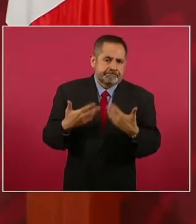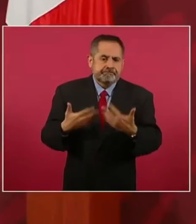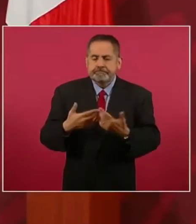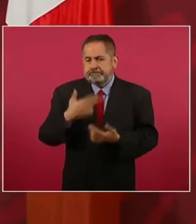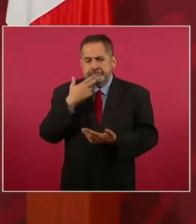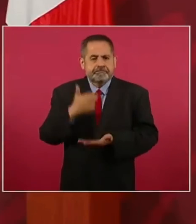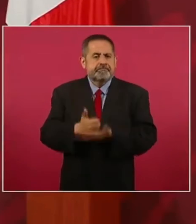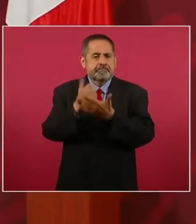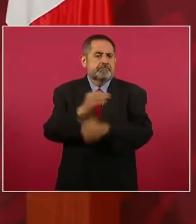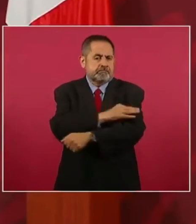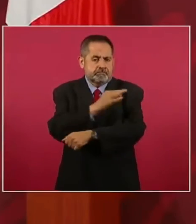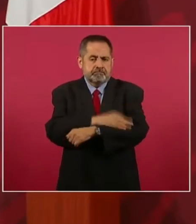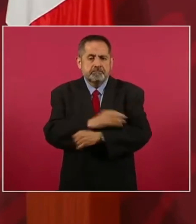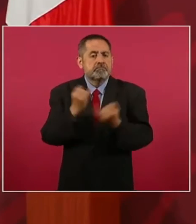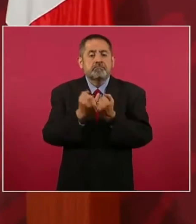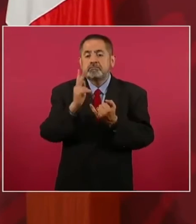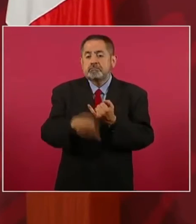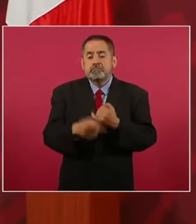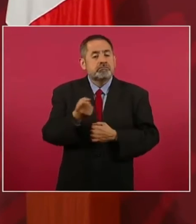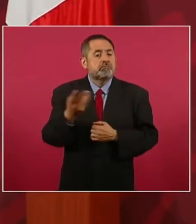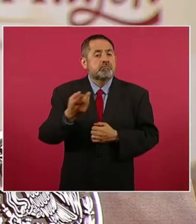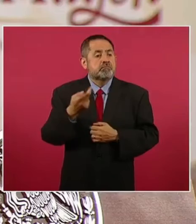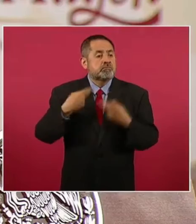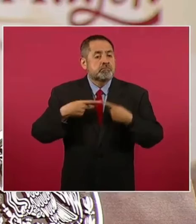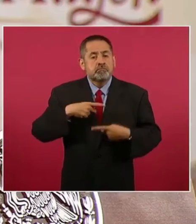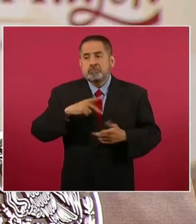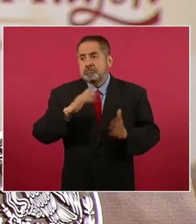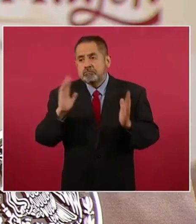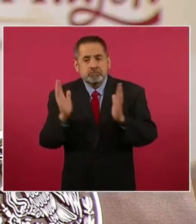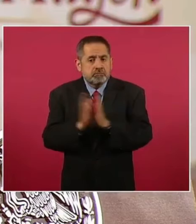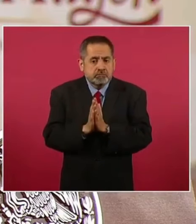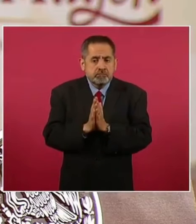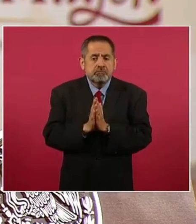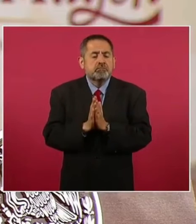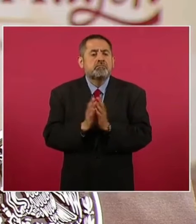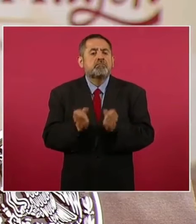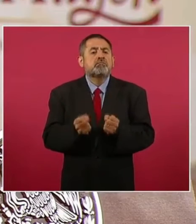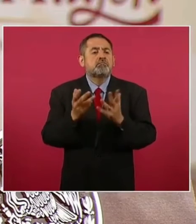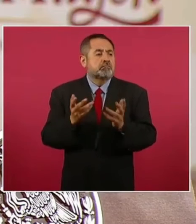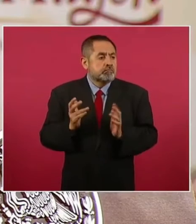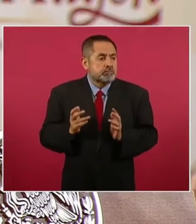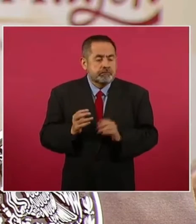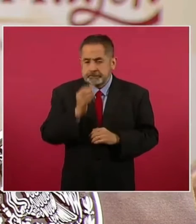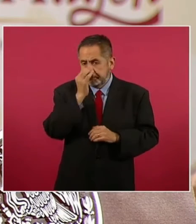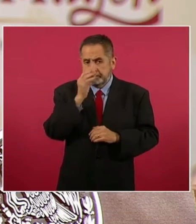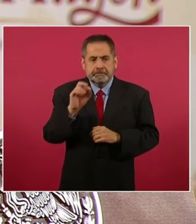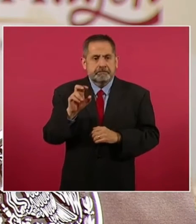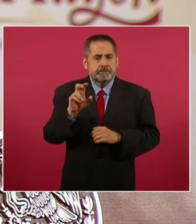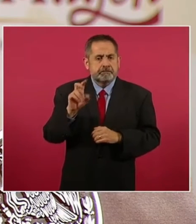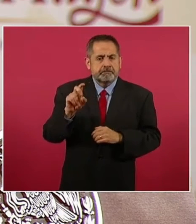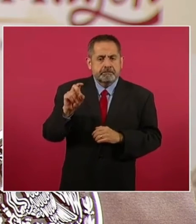vacunas. Lo mismo ocurre con las defunciones. También tenemos ahora un punto máximo de